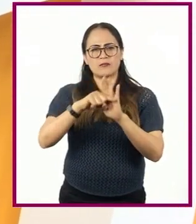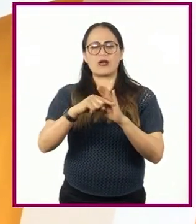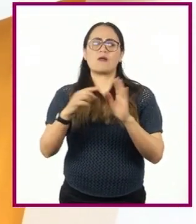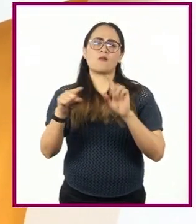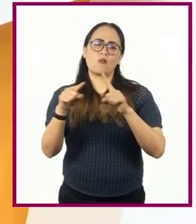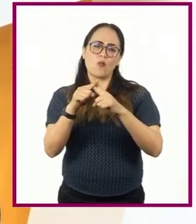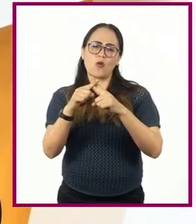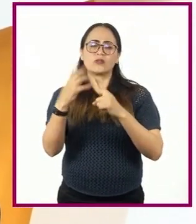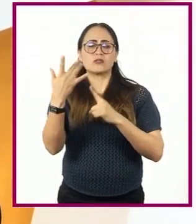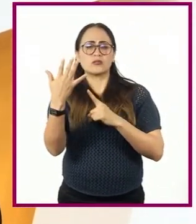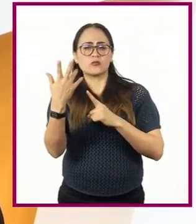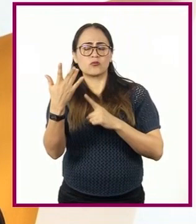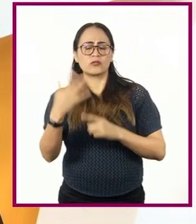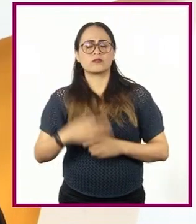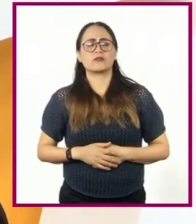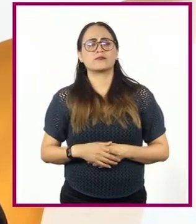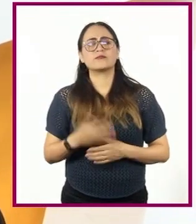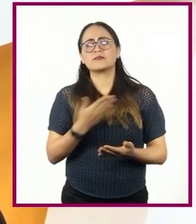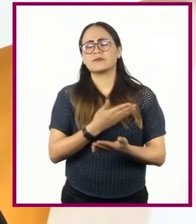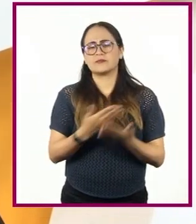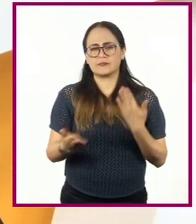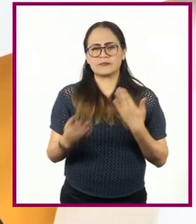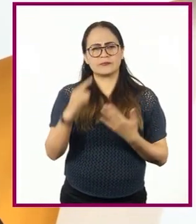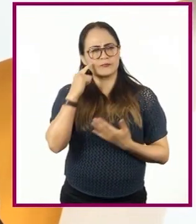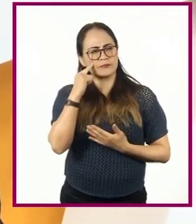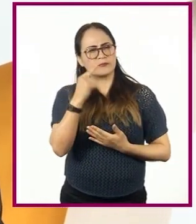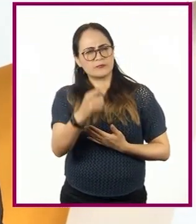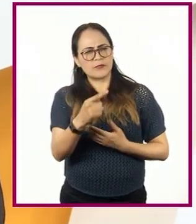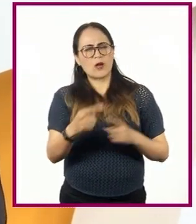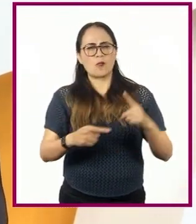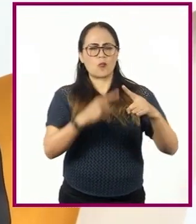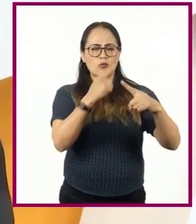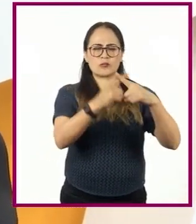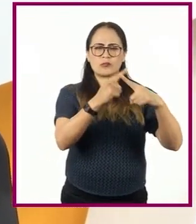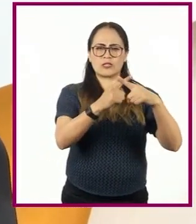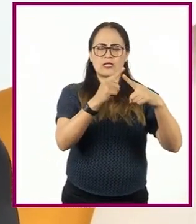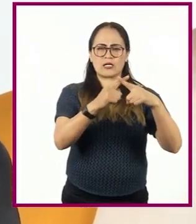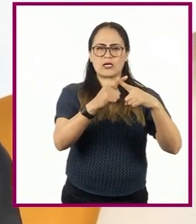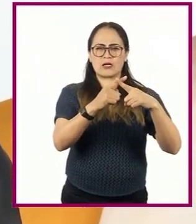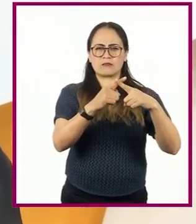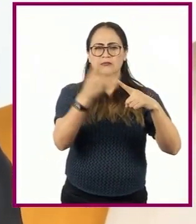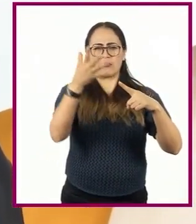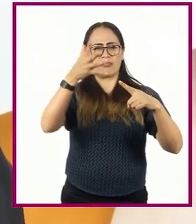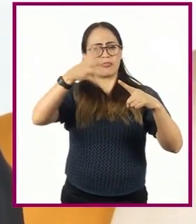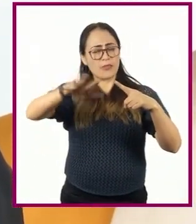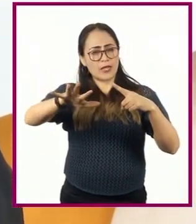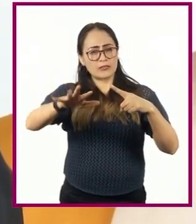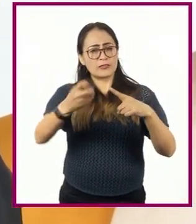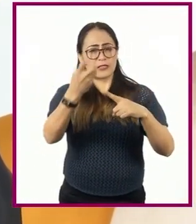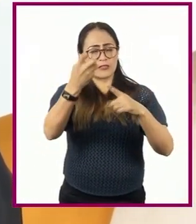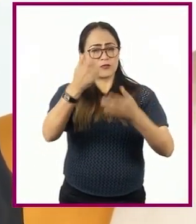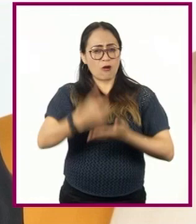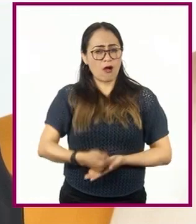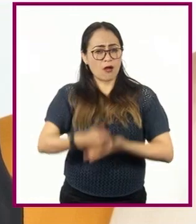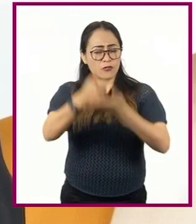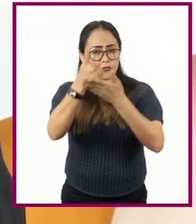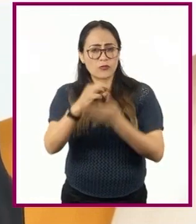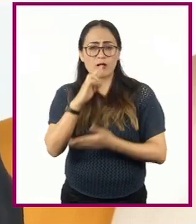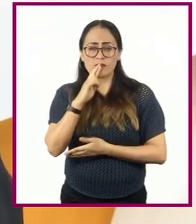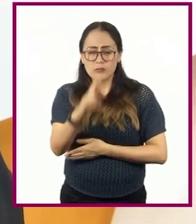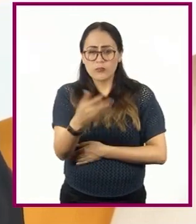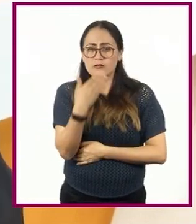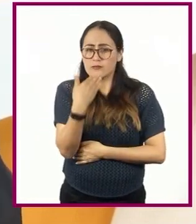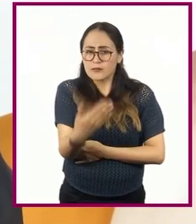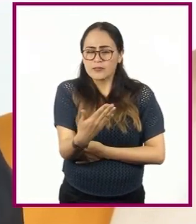podemos reconocer que, en este caso, el efecto de multiplicar por 10 no es de ayuda para obtener el resultado